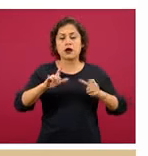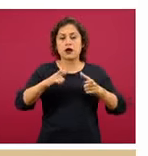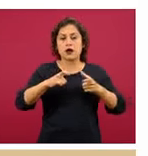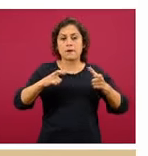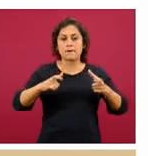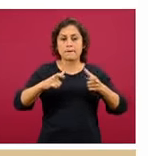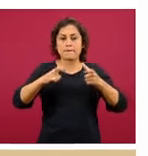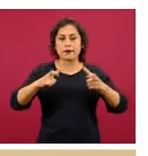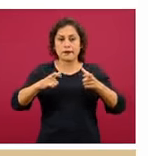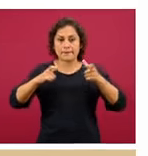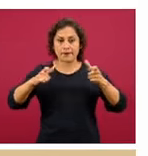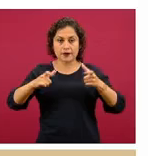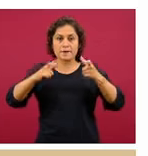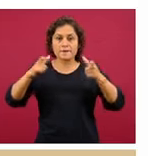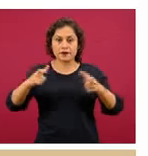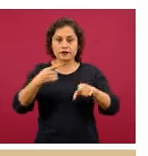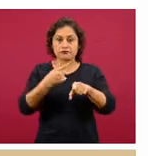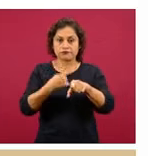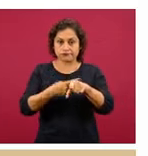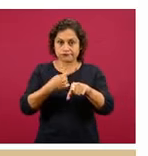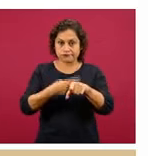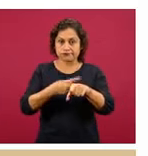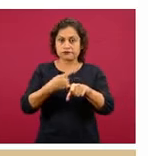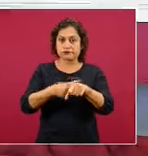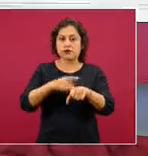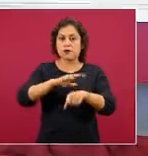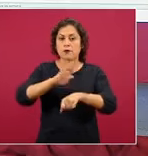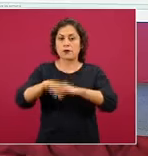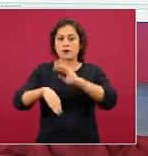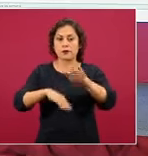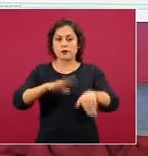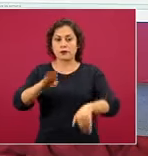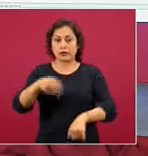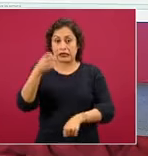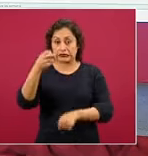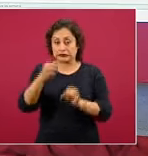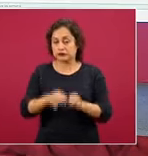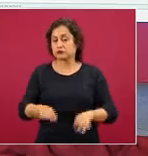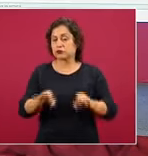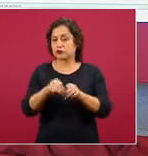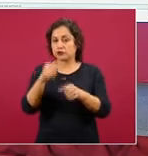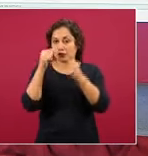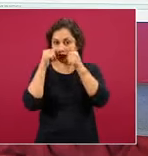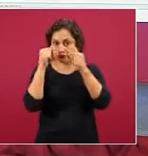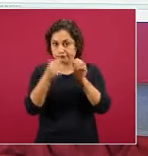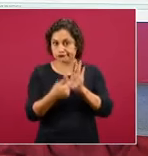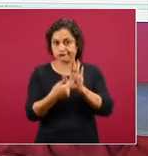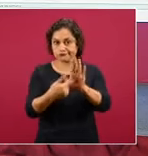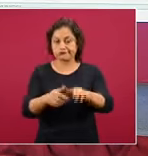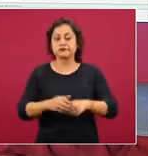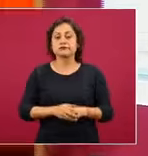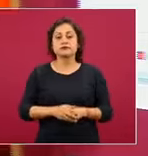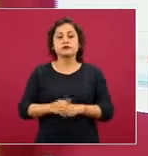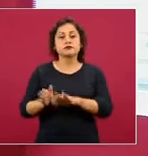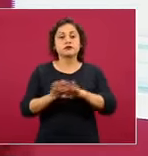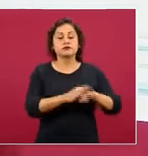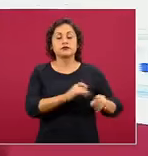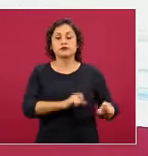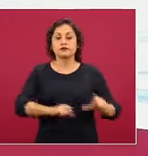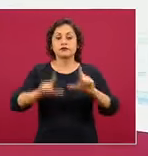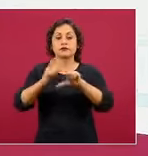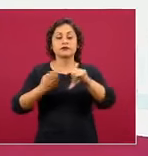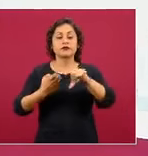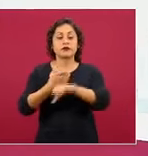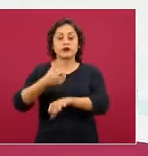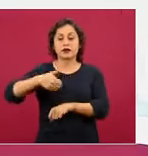este exceso de mortalidad, y estos son los datos importantes que tenemos que señalar. La siguiente. Quintana Roo. Tuvo